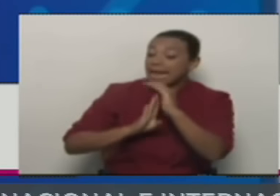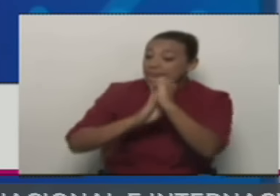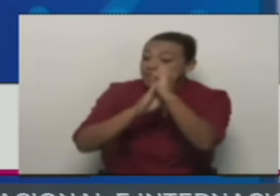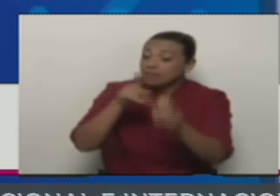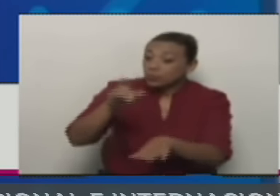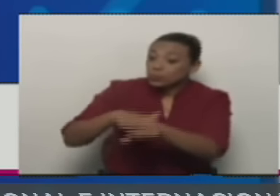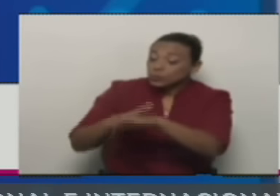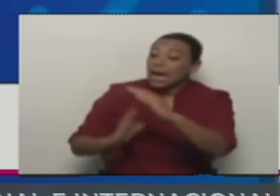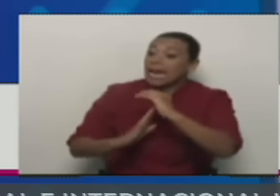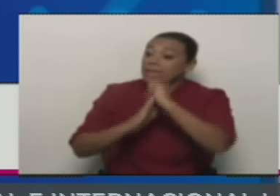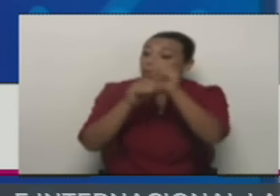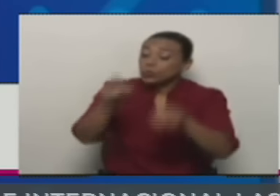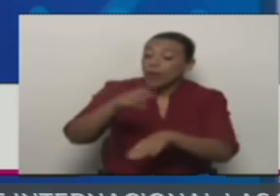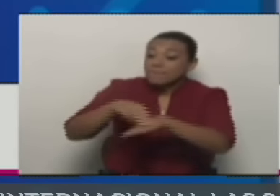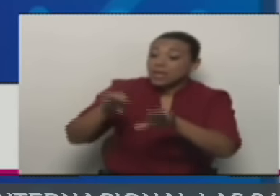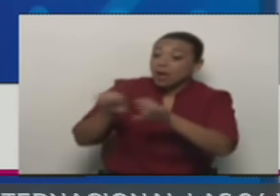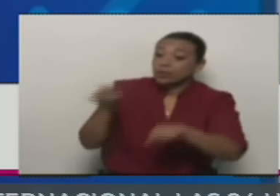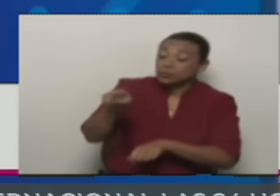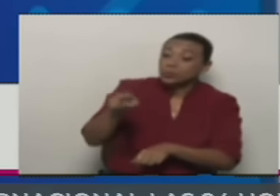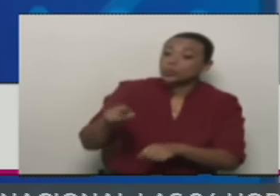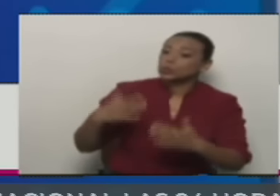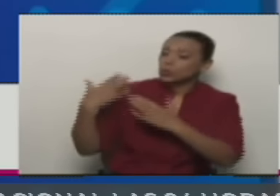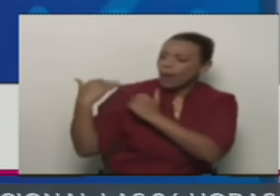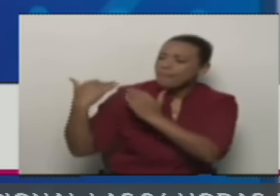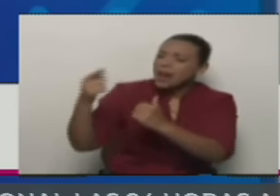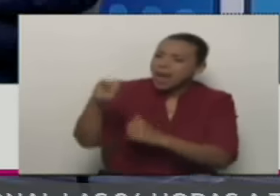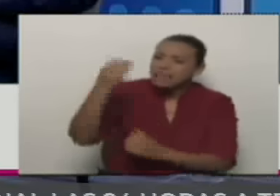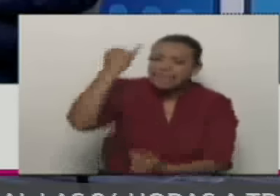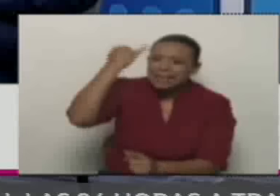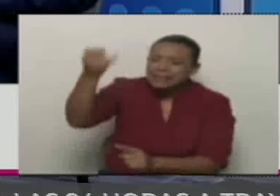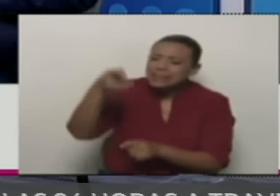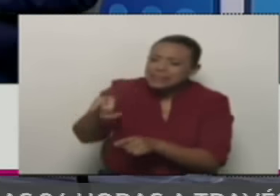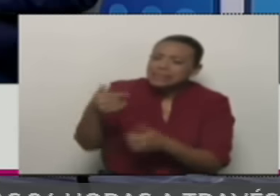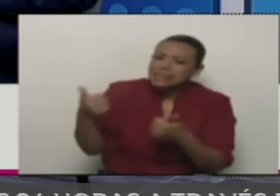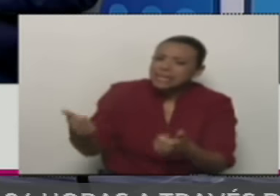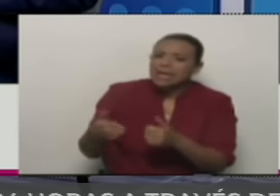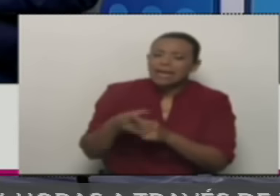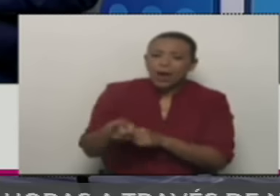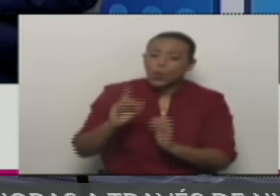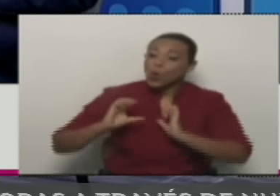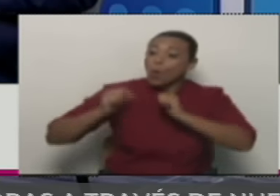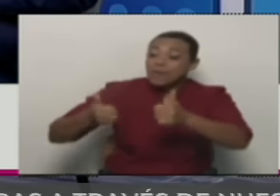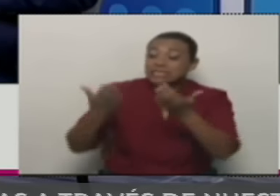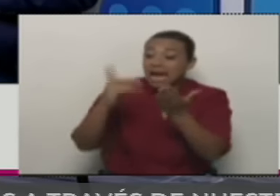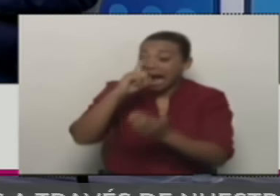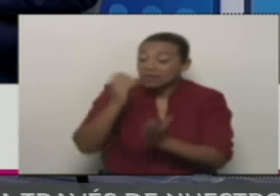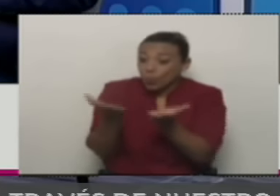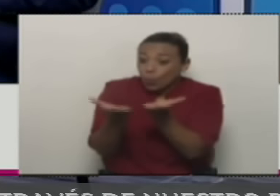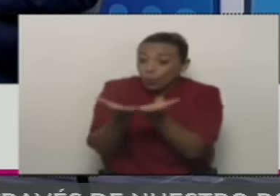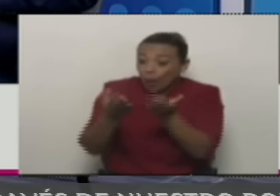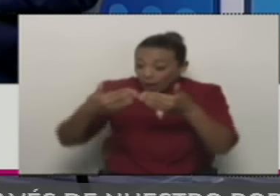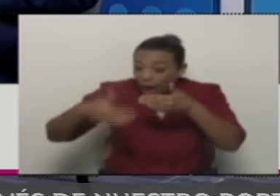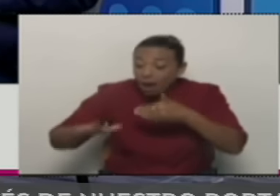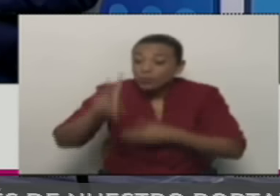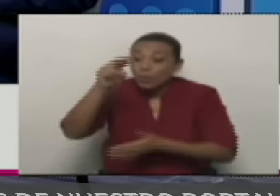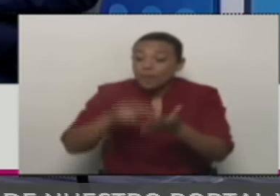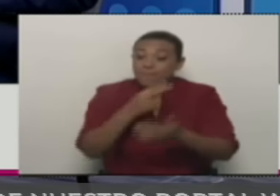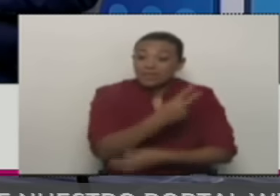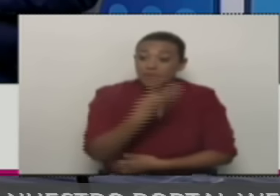Héctor. Yo tengo muchas esperanzas de que este inicio de año escolar va a